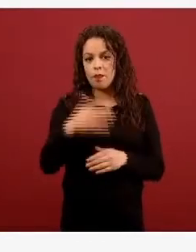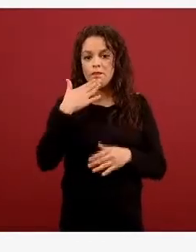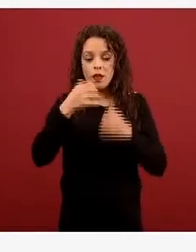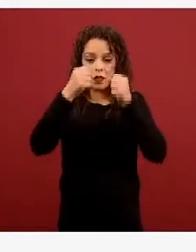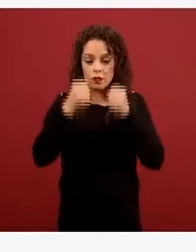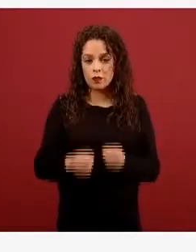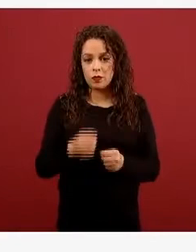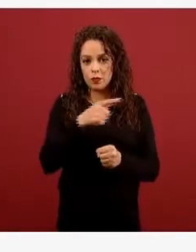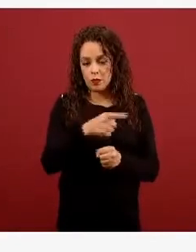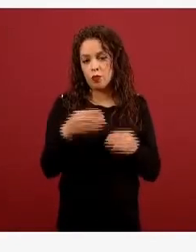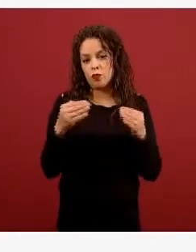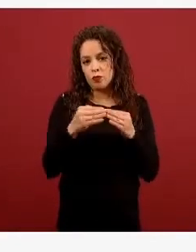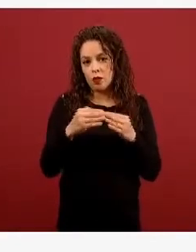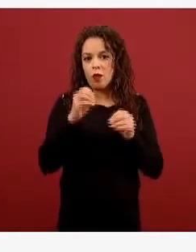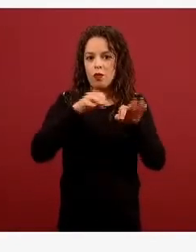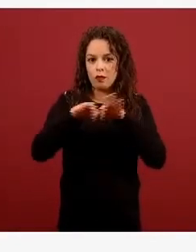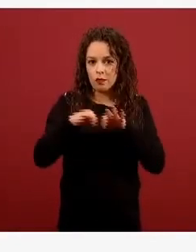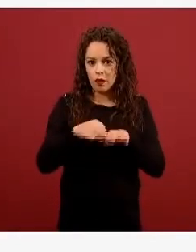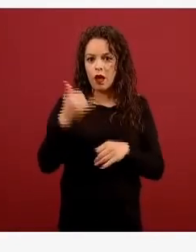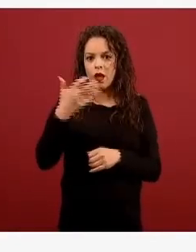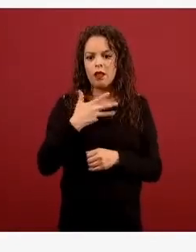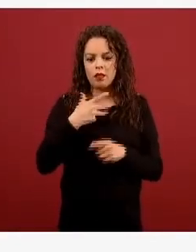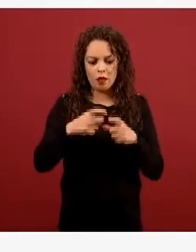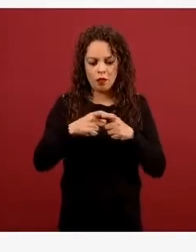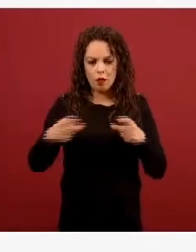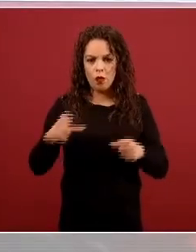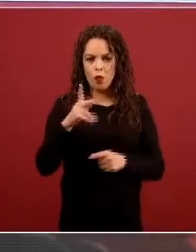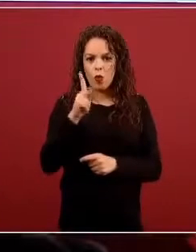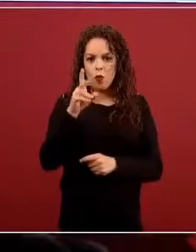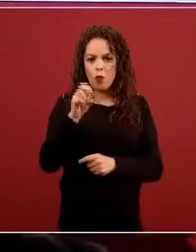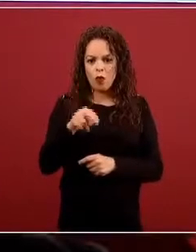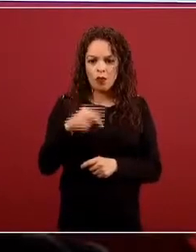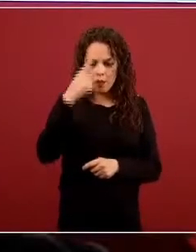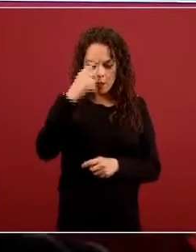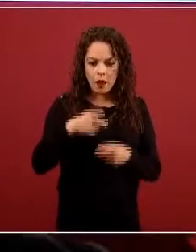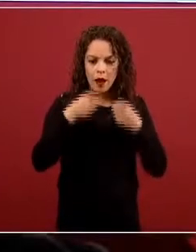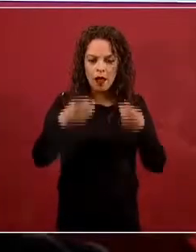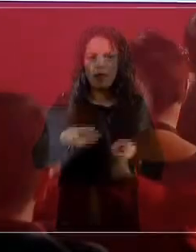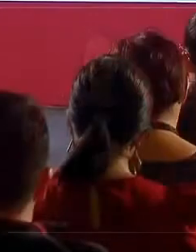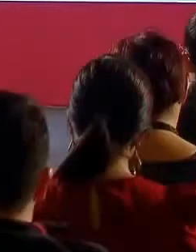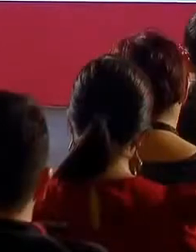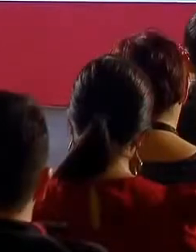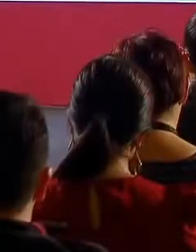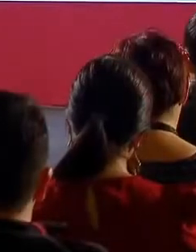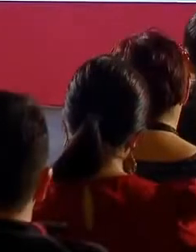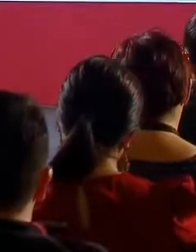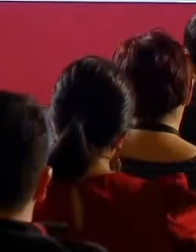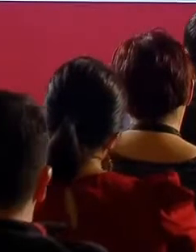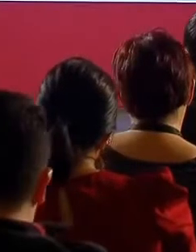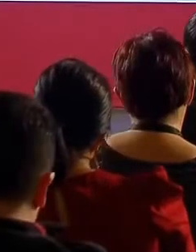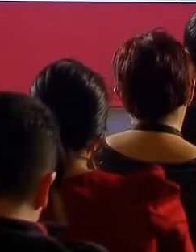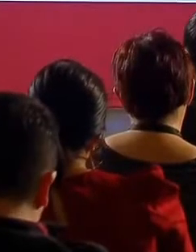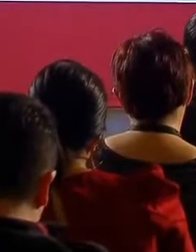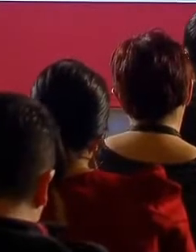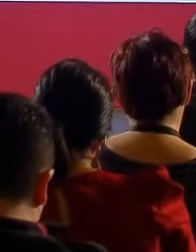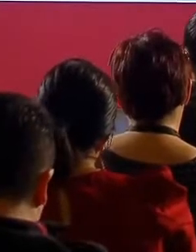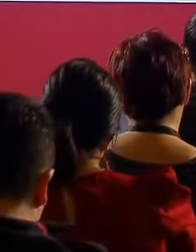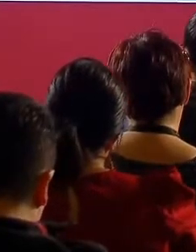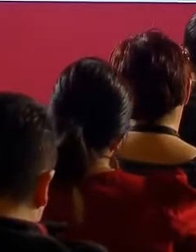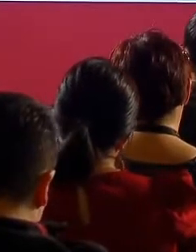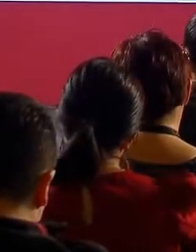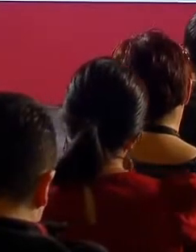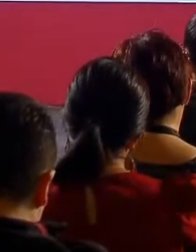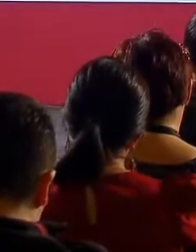con algunos cupones también de alimentos. Bit ha ofrecido también llevar